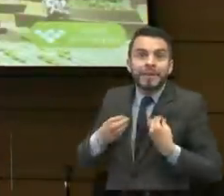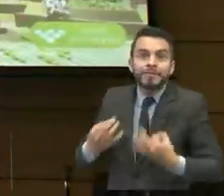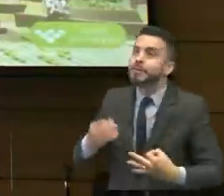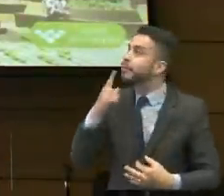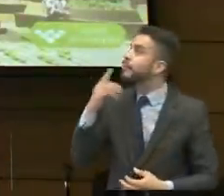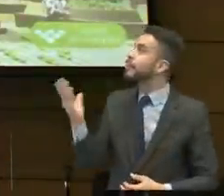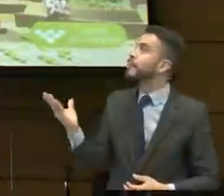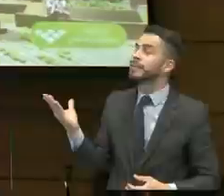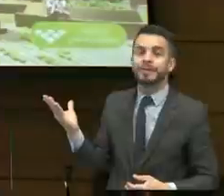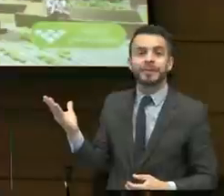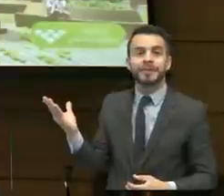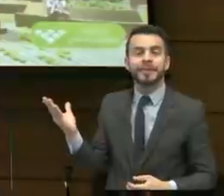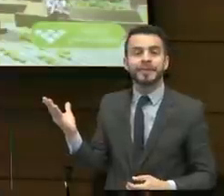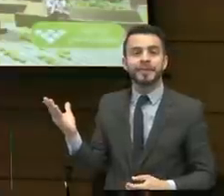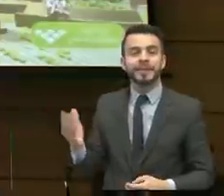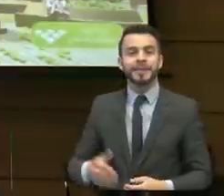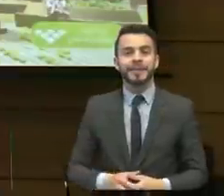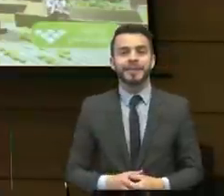en ese punto.